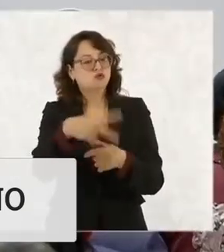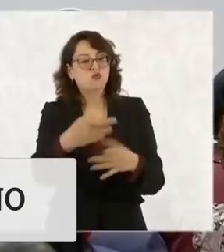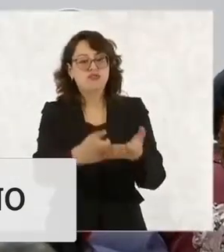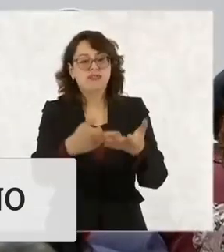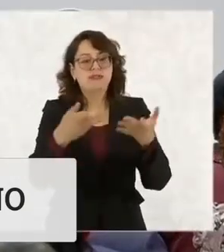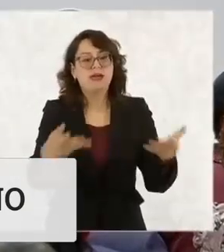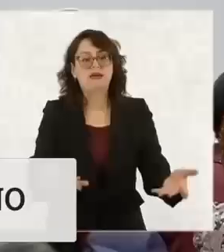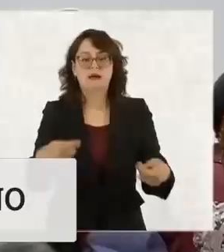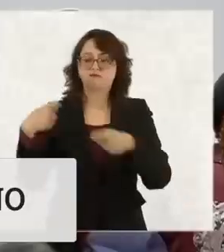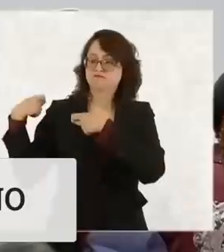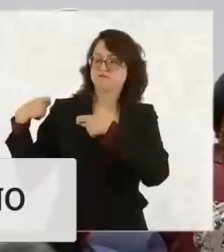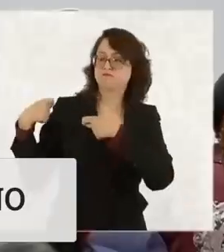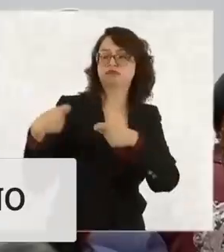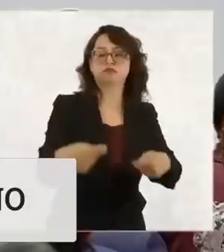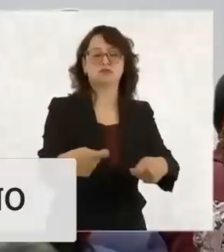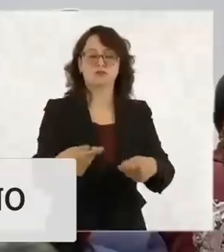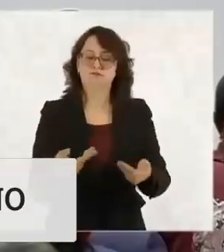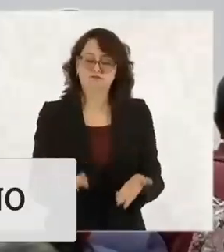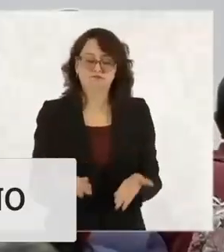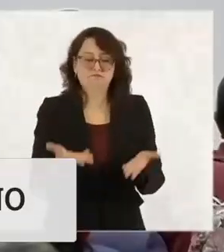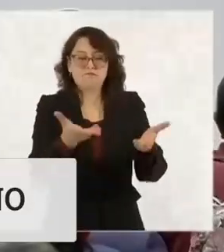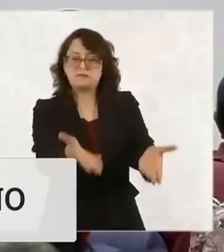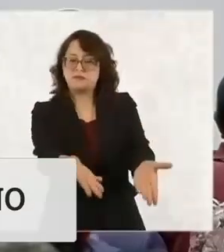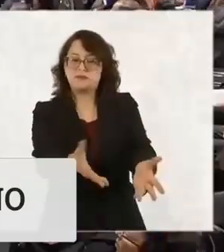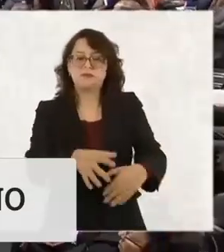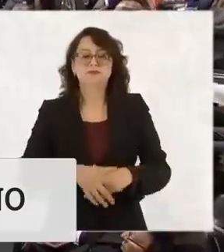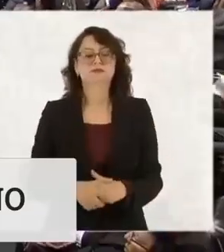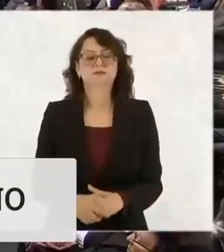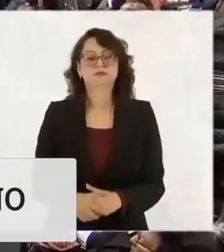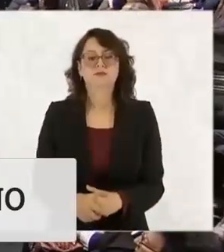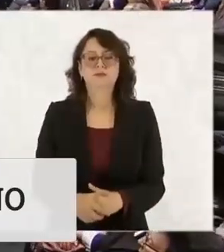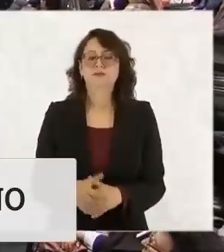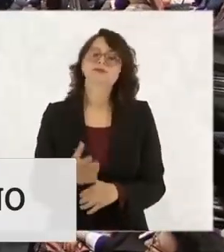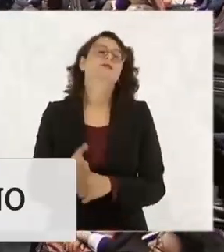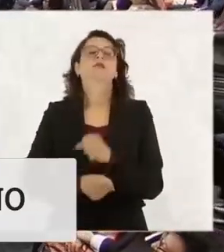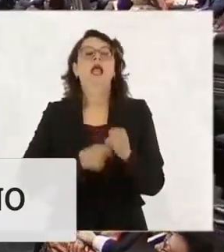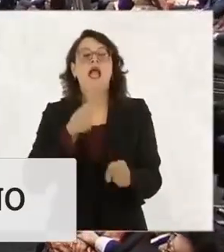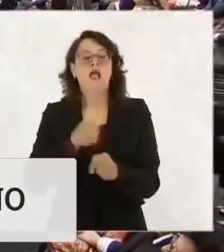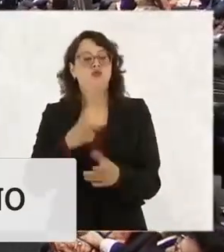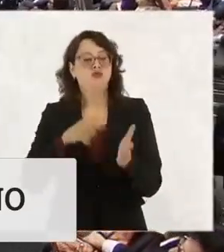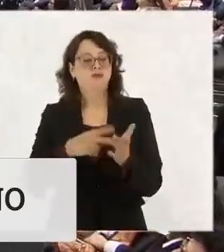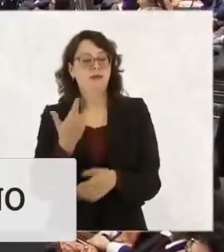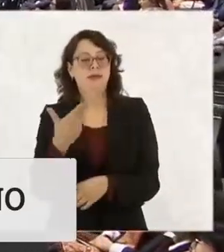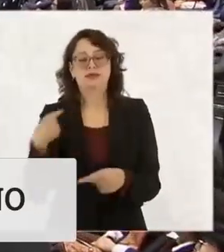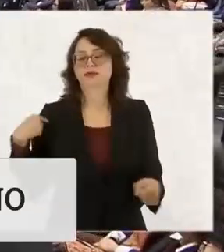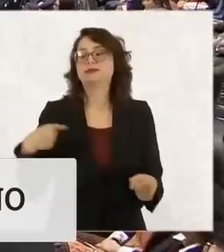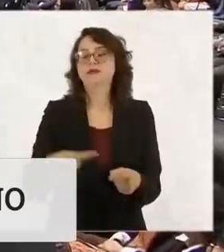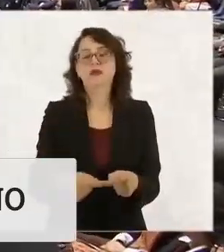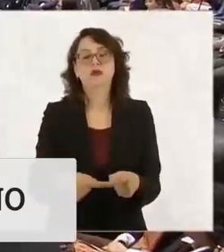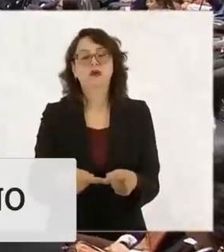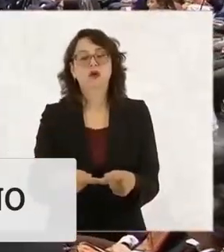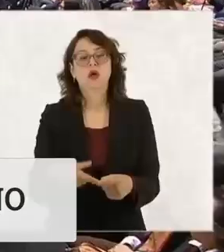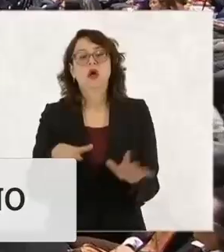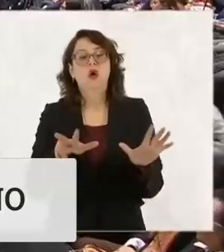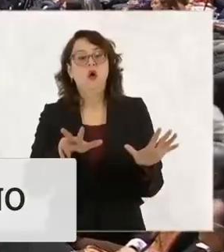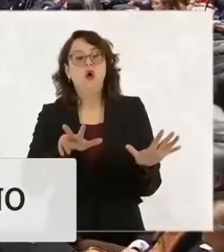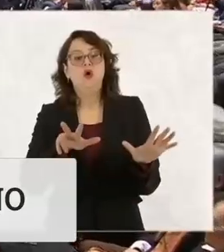los territorios que habitan y preservan. En 2025 destinamos